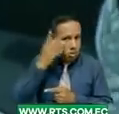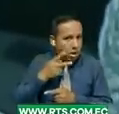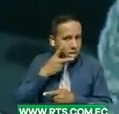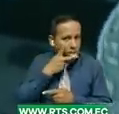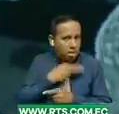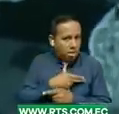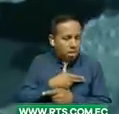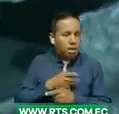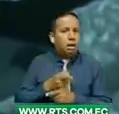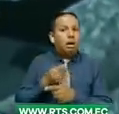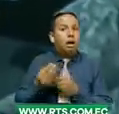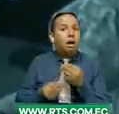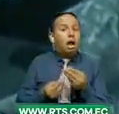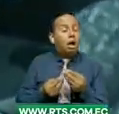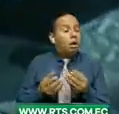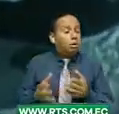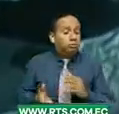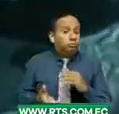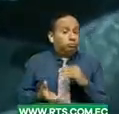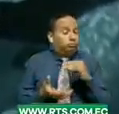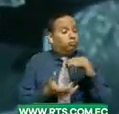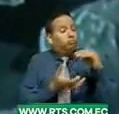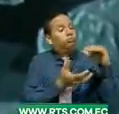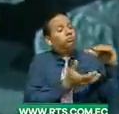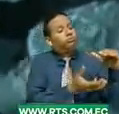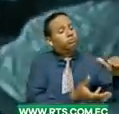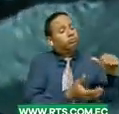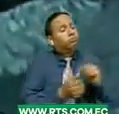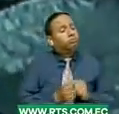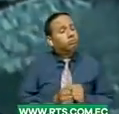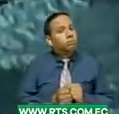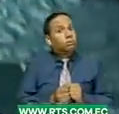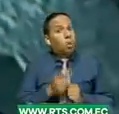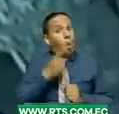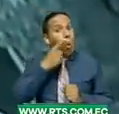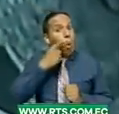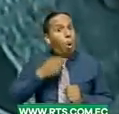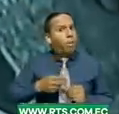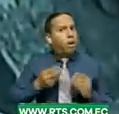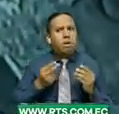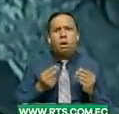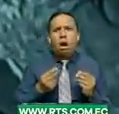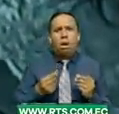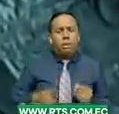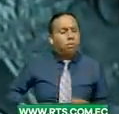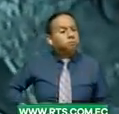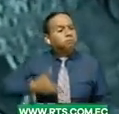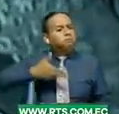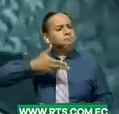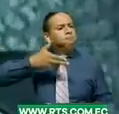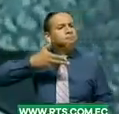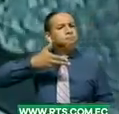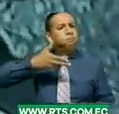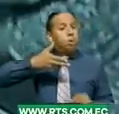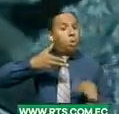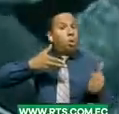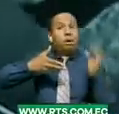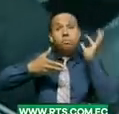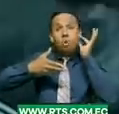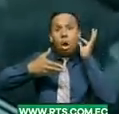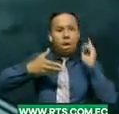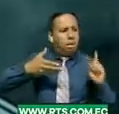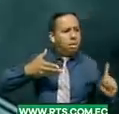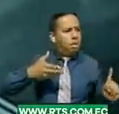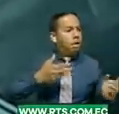Lo colocaron sobre la recepción y de inmediato el tipo sacó un arma de fuego, mientras su compañera se dedicó a quitar